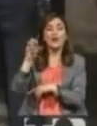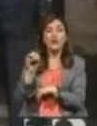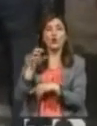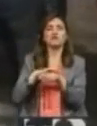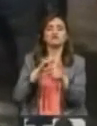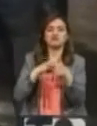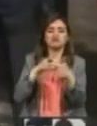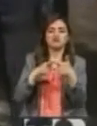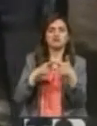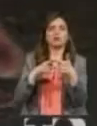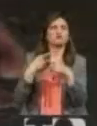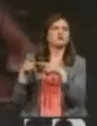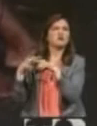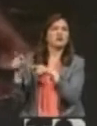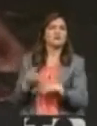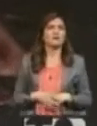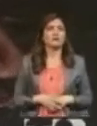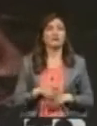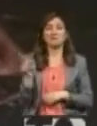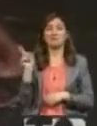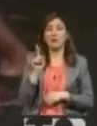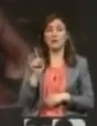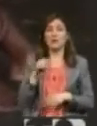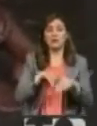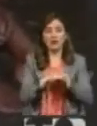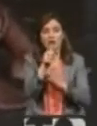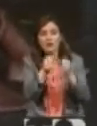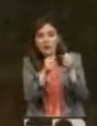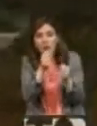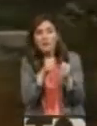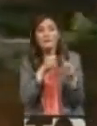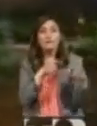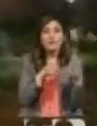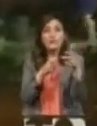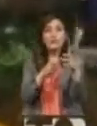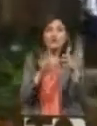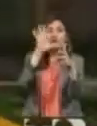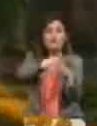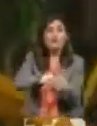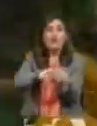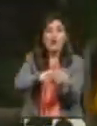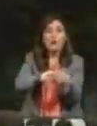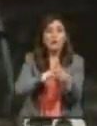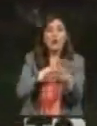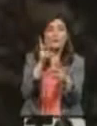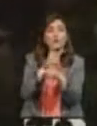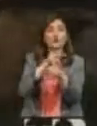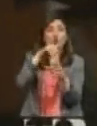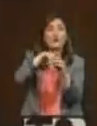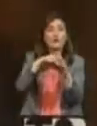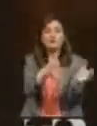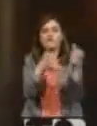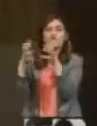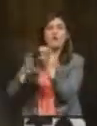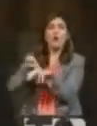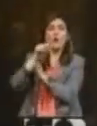El Guillo y Loco Leo. Estos tipos procedían a interceptar vehículos en diferentes ejes viales con el fin de llevarse la mercadería que estaban